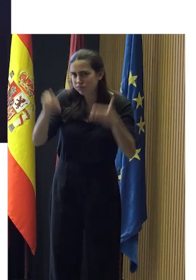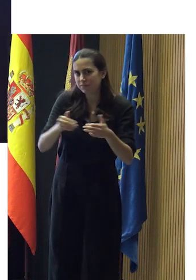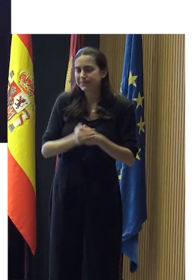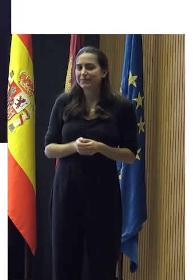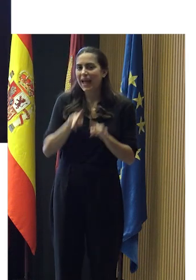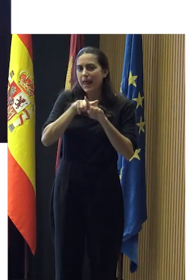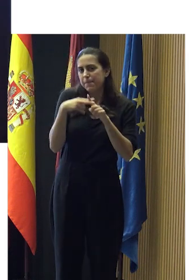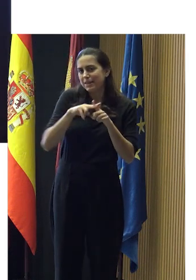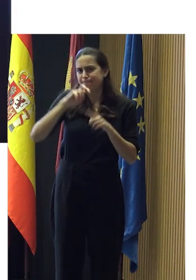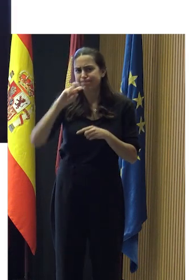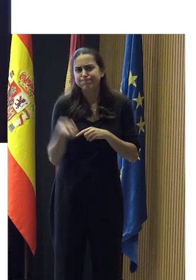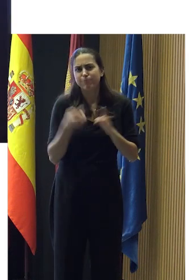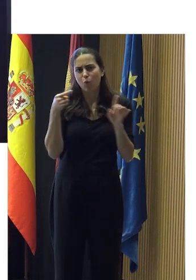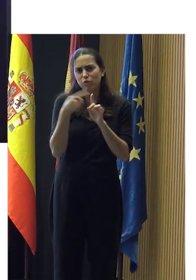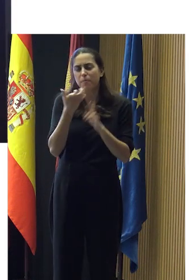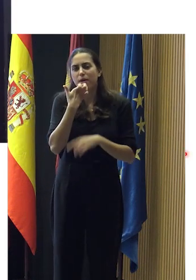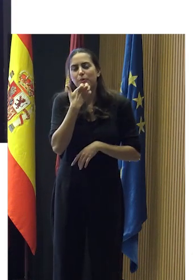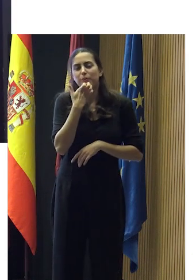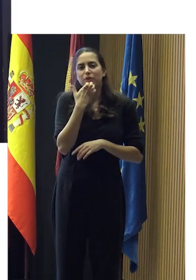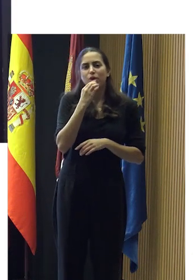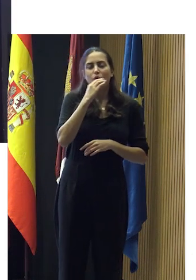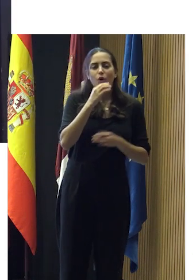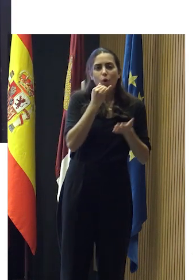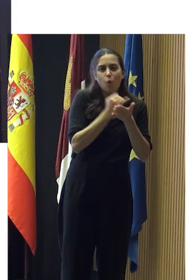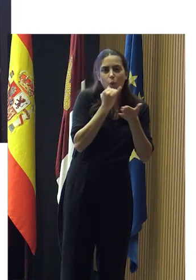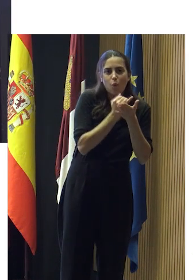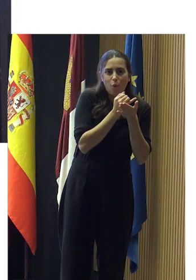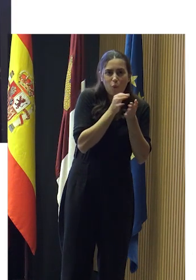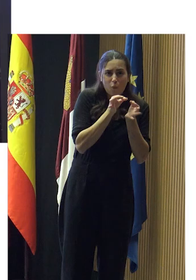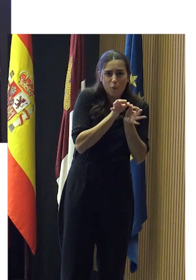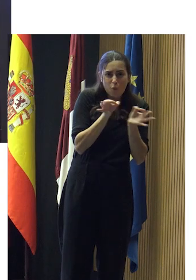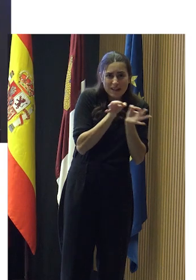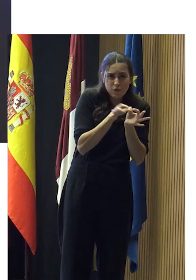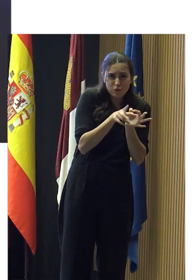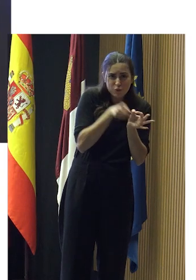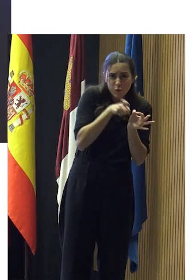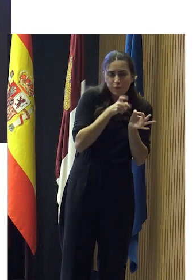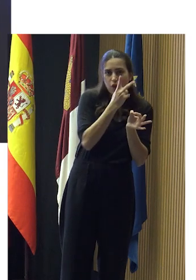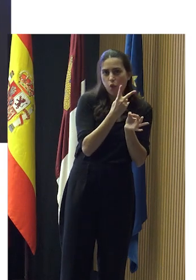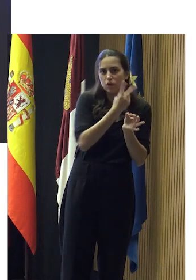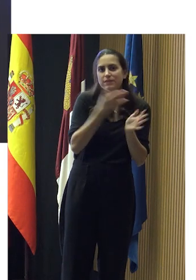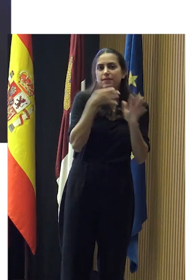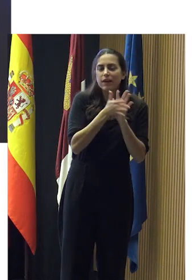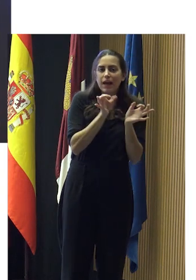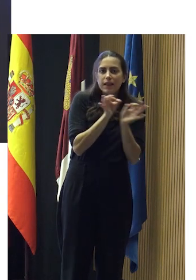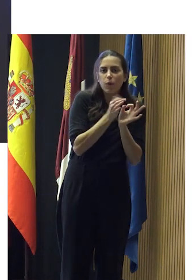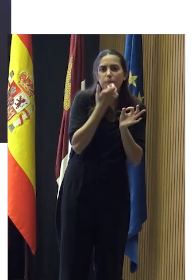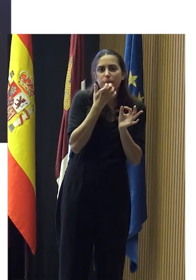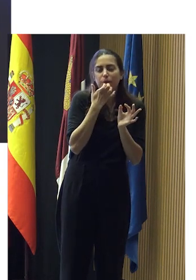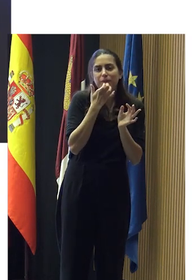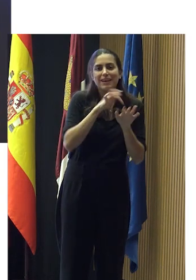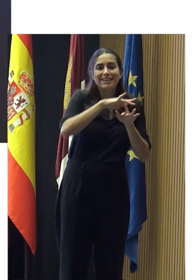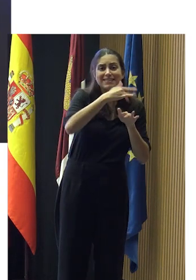diferentes herramientas. Usamos desde cultivos celulares en 2 dimensiones, que son células que pueden ser sensibles